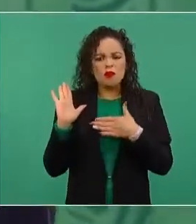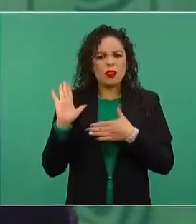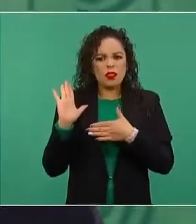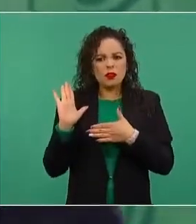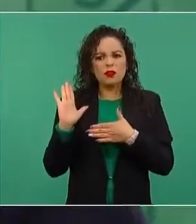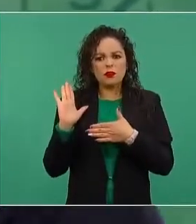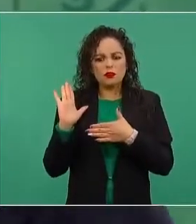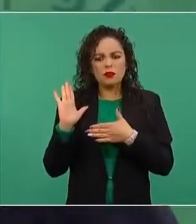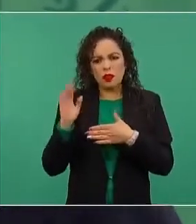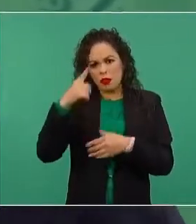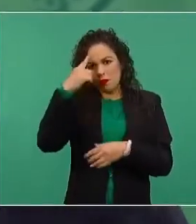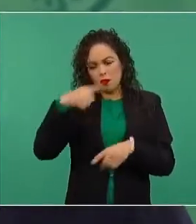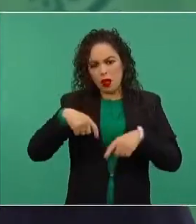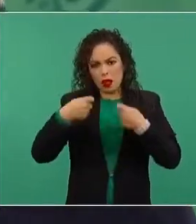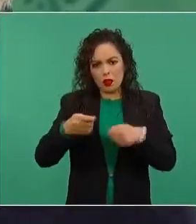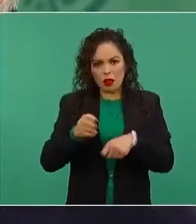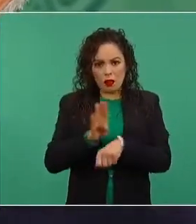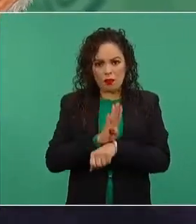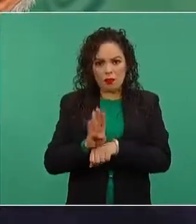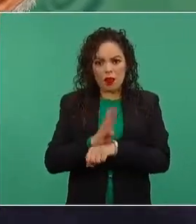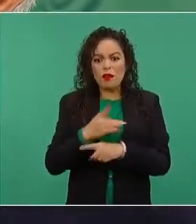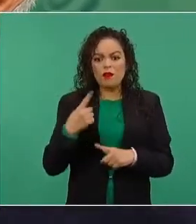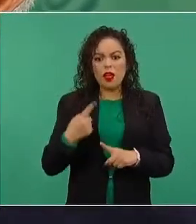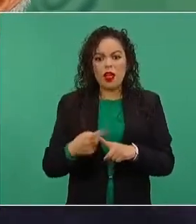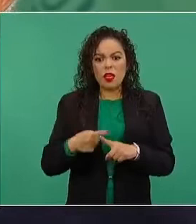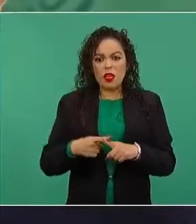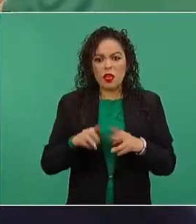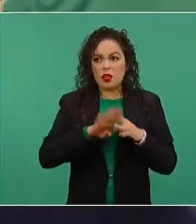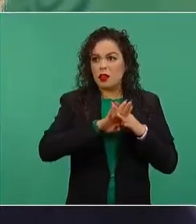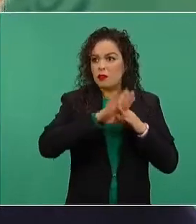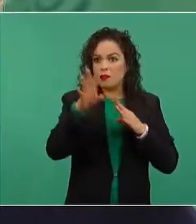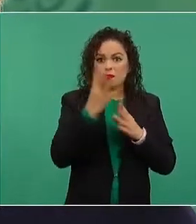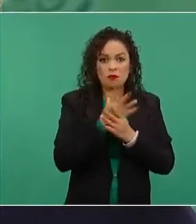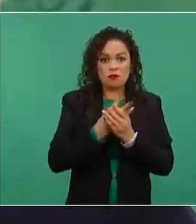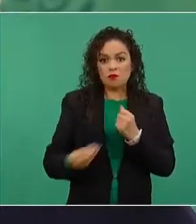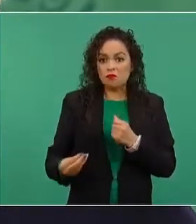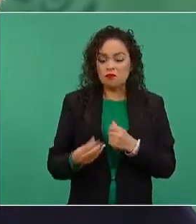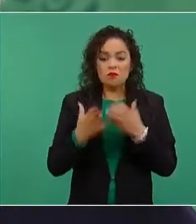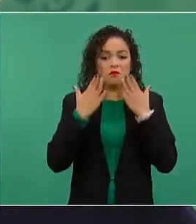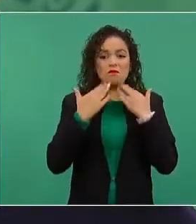profundo en beneficio de los migrantes que el presidente Biden.